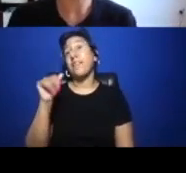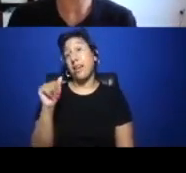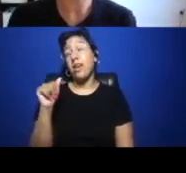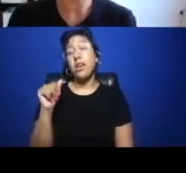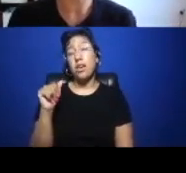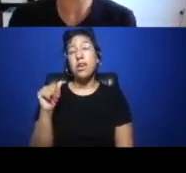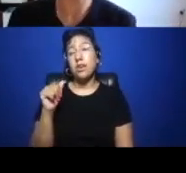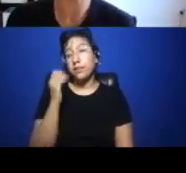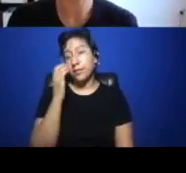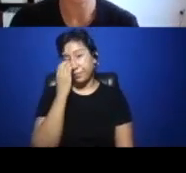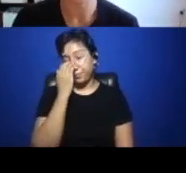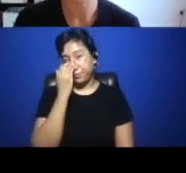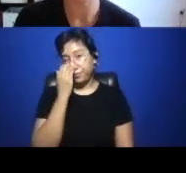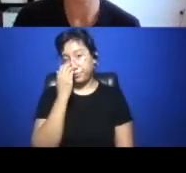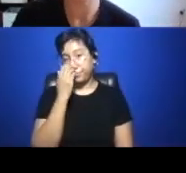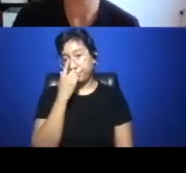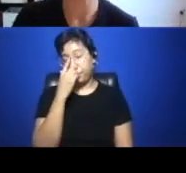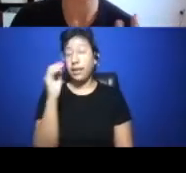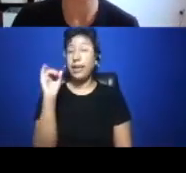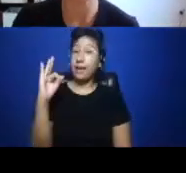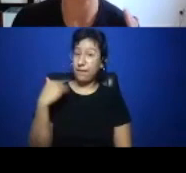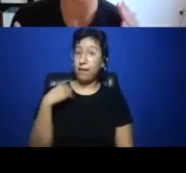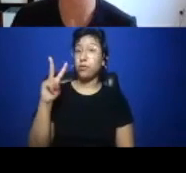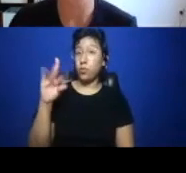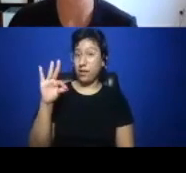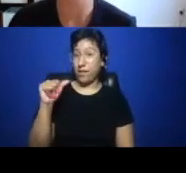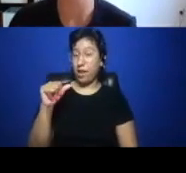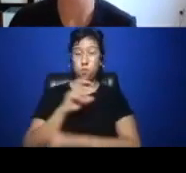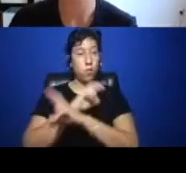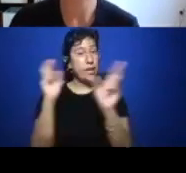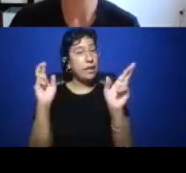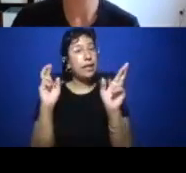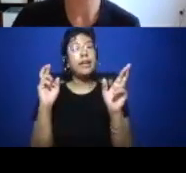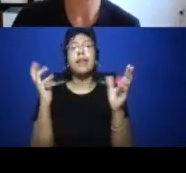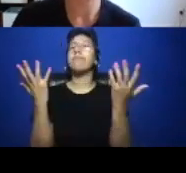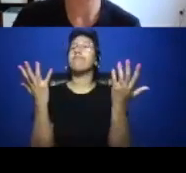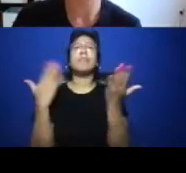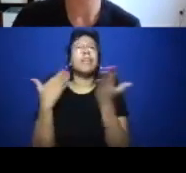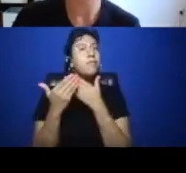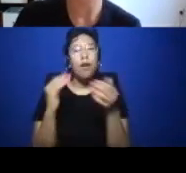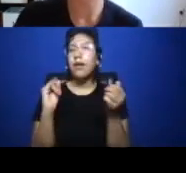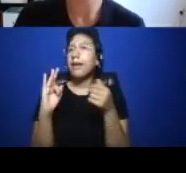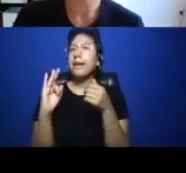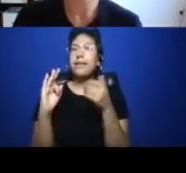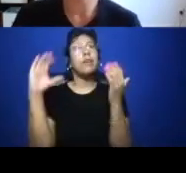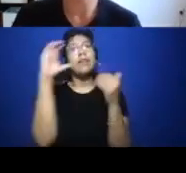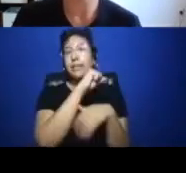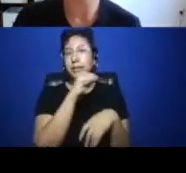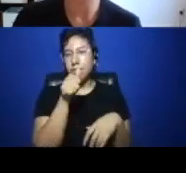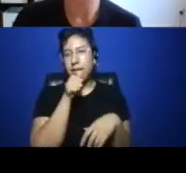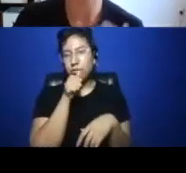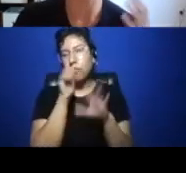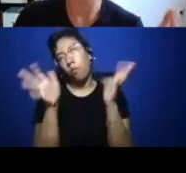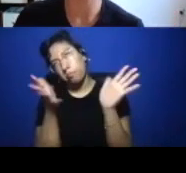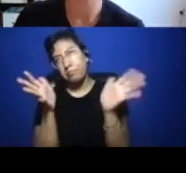una cosa también de two factor es que si tenemos two-factor puesto, no importa si alguien adivina su